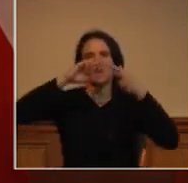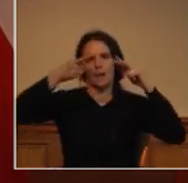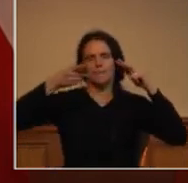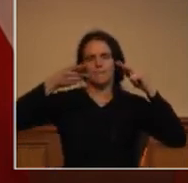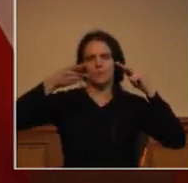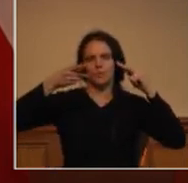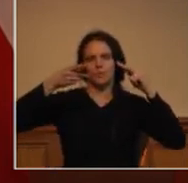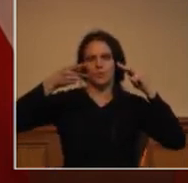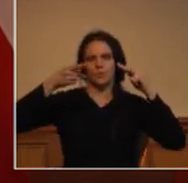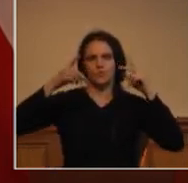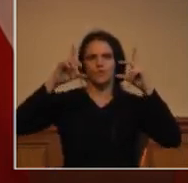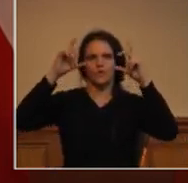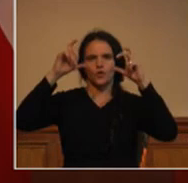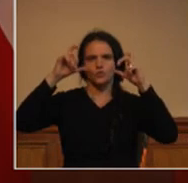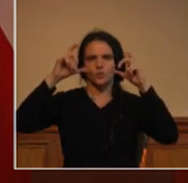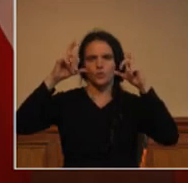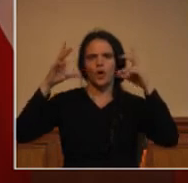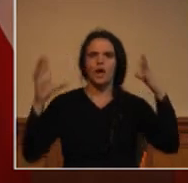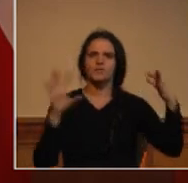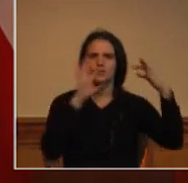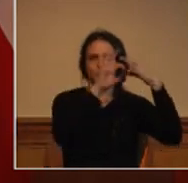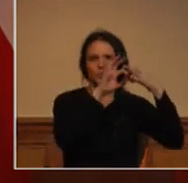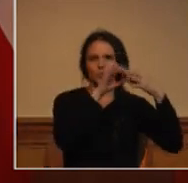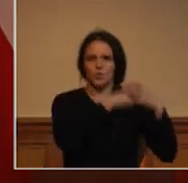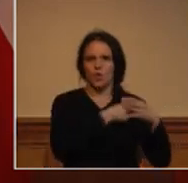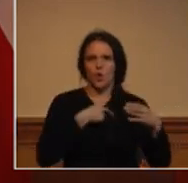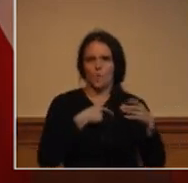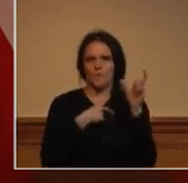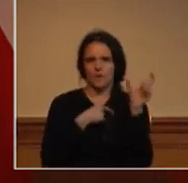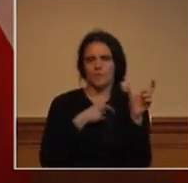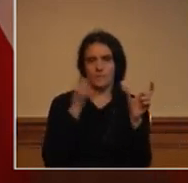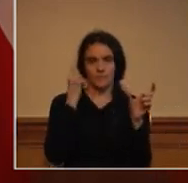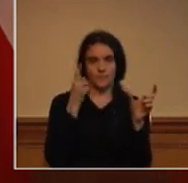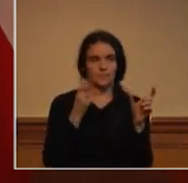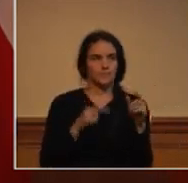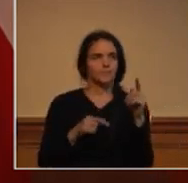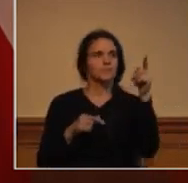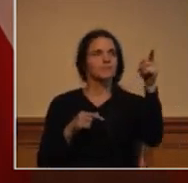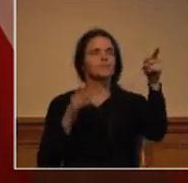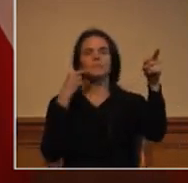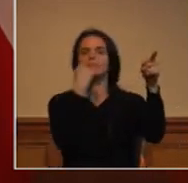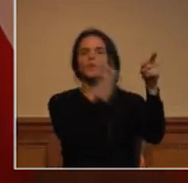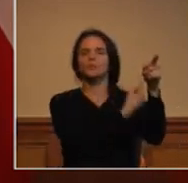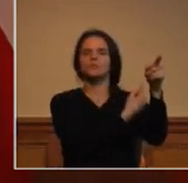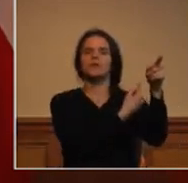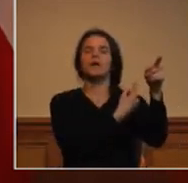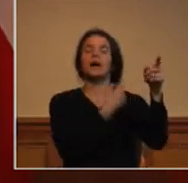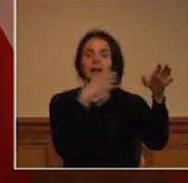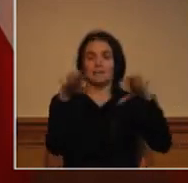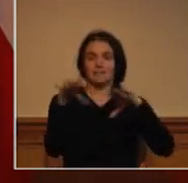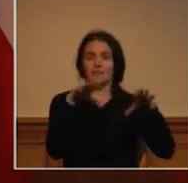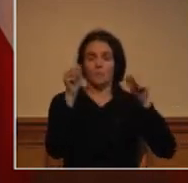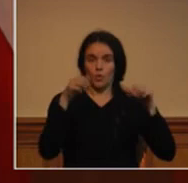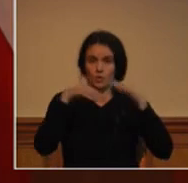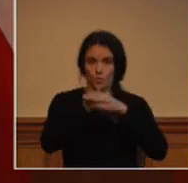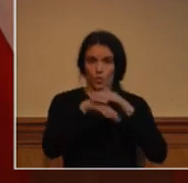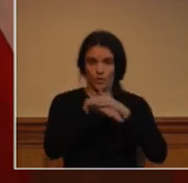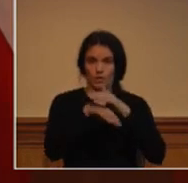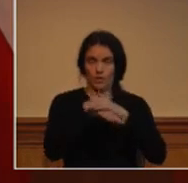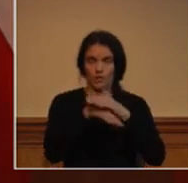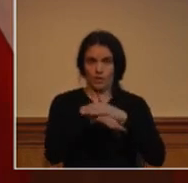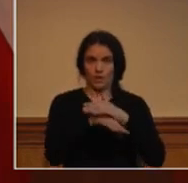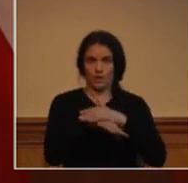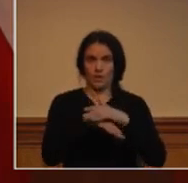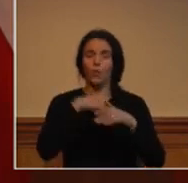cambio de la foto, asociarla al nombre que corresponda. ¿Y esas actividades que van haciendo los niños se pueden guardar, aunque sean